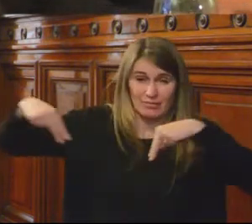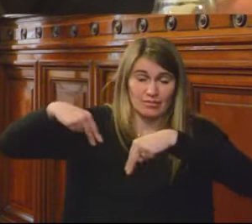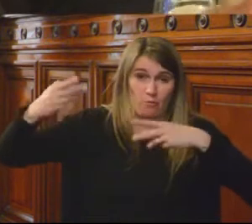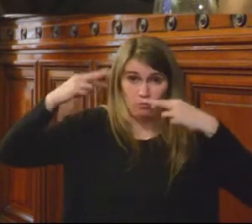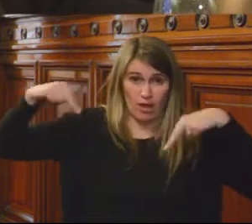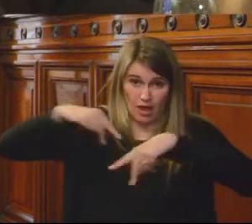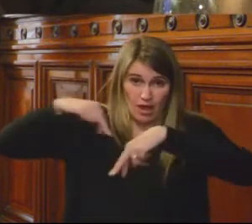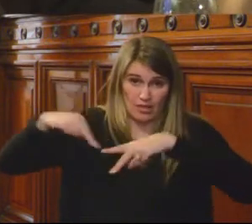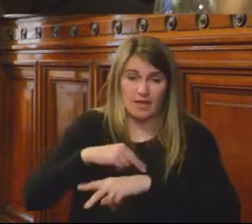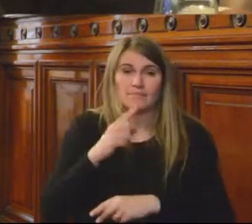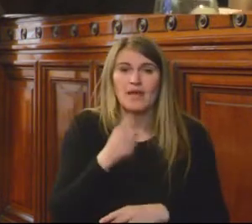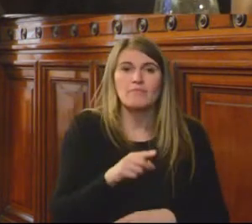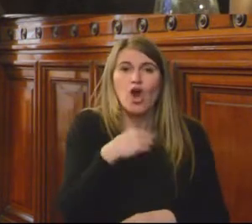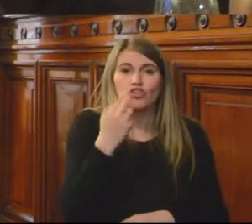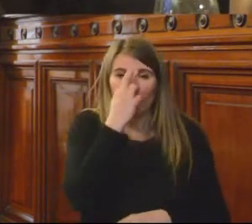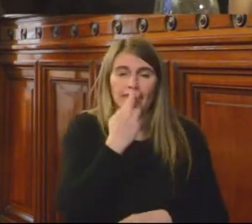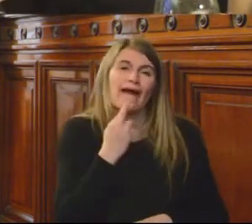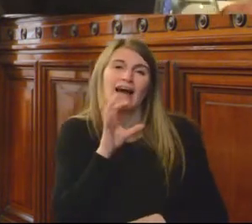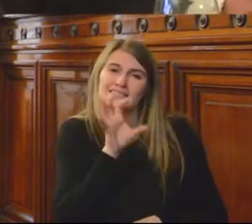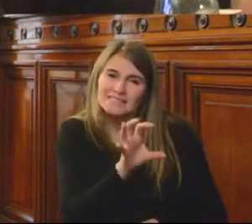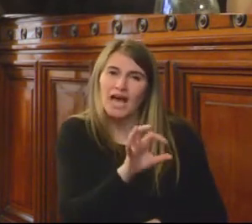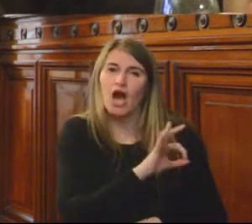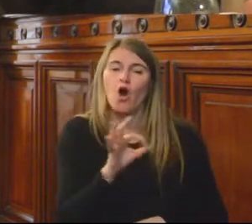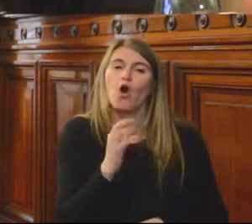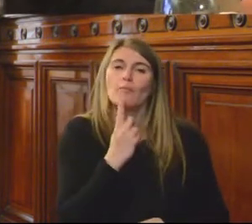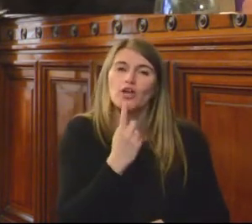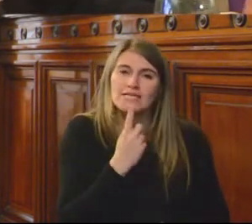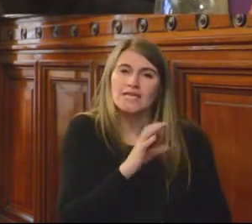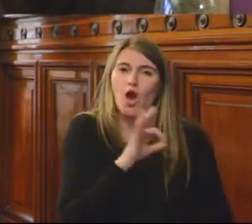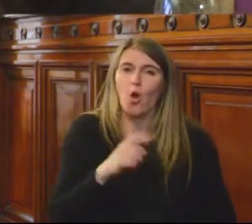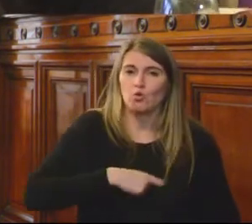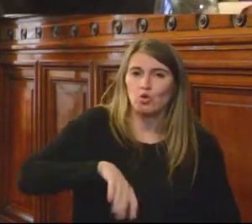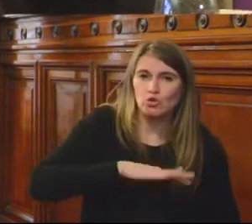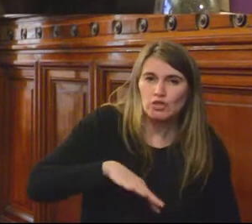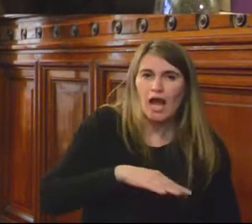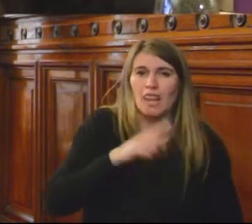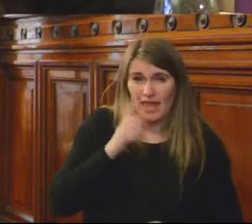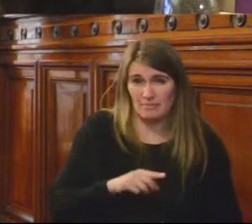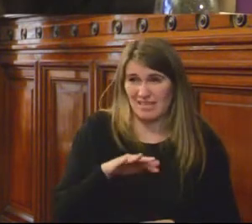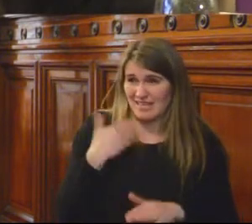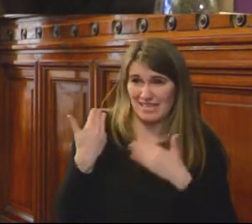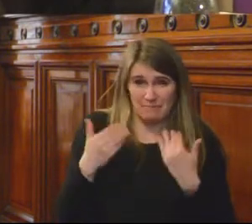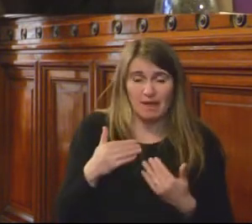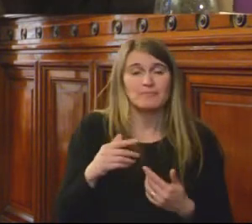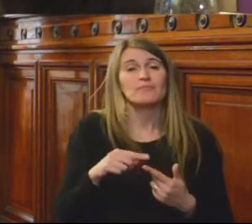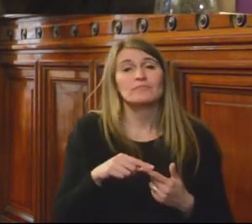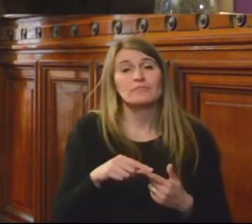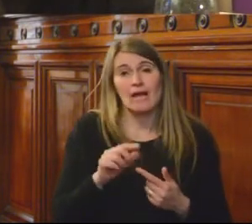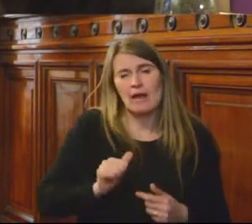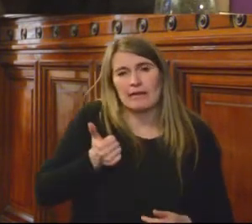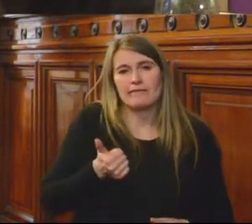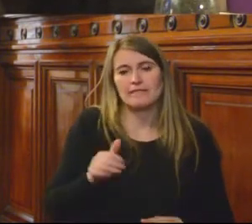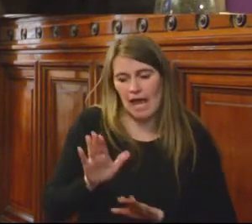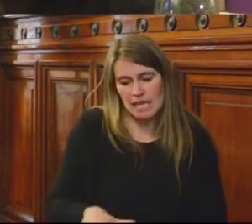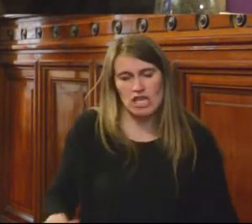de personas por su condición racial, social o política, entre otros crímenes de odio. La utilización de niños y niñas en